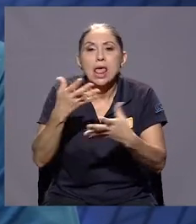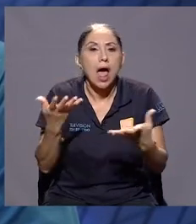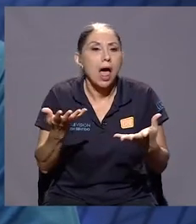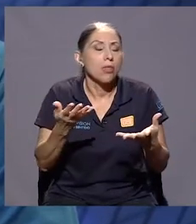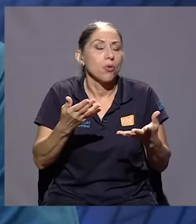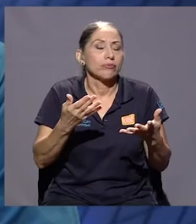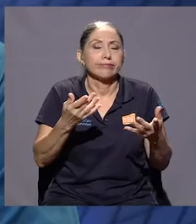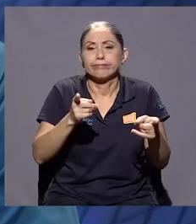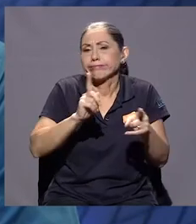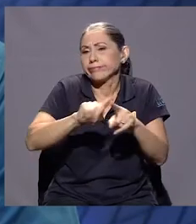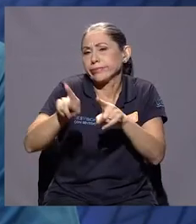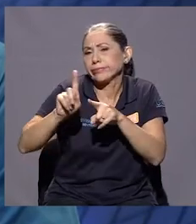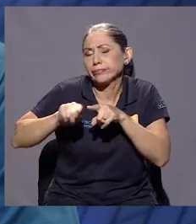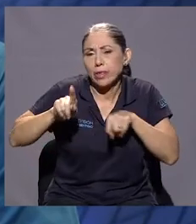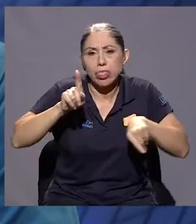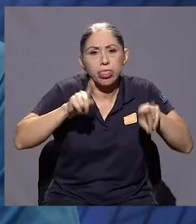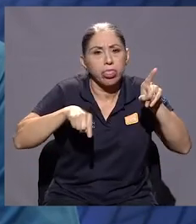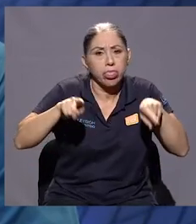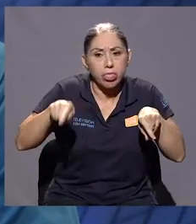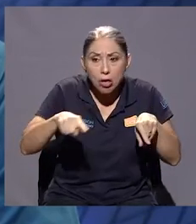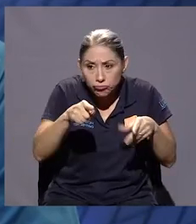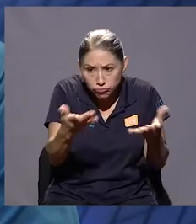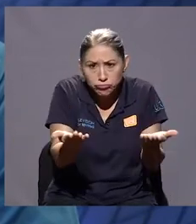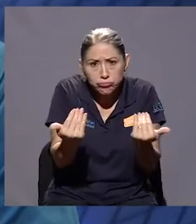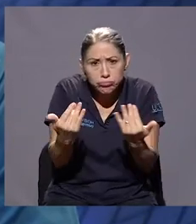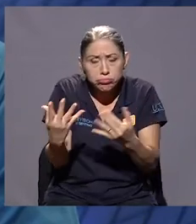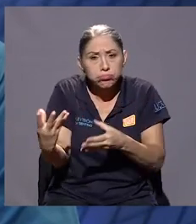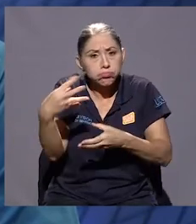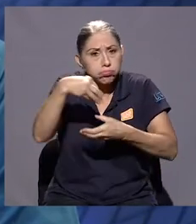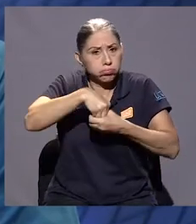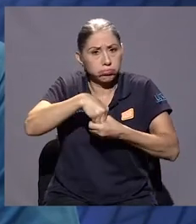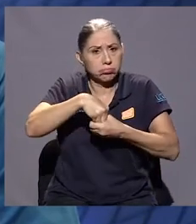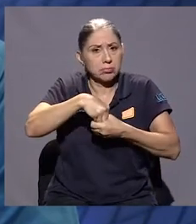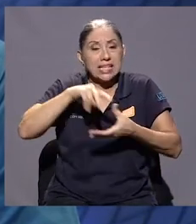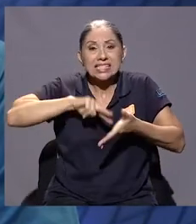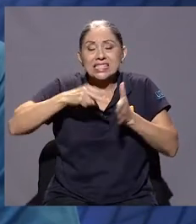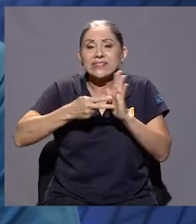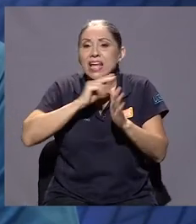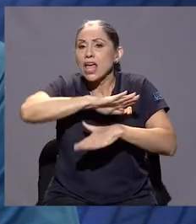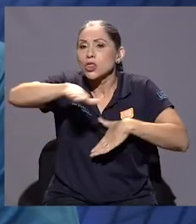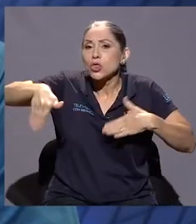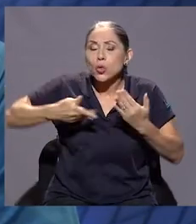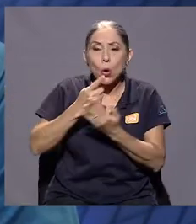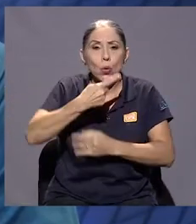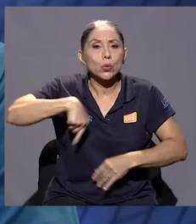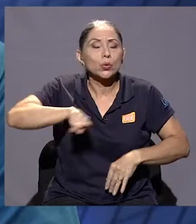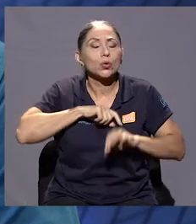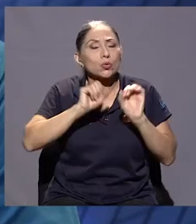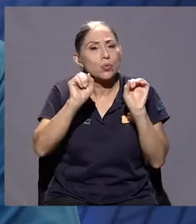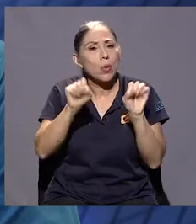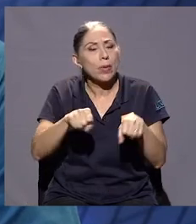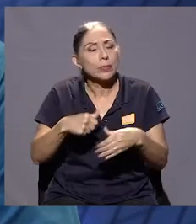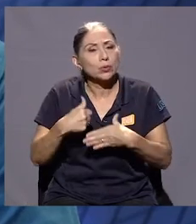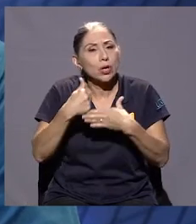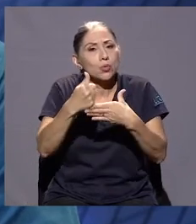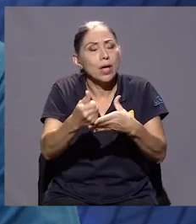o una organización se involucre también es un tema de que todos podemos ser parte de la solución